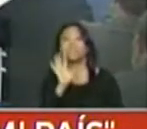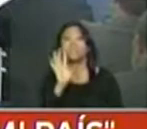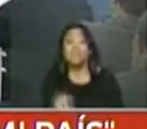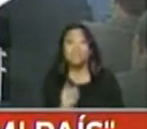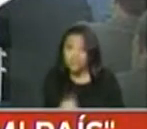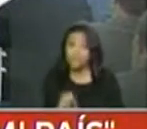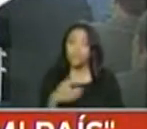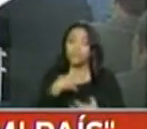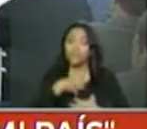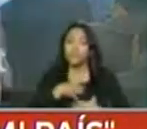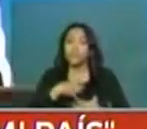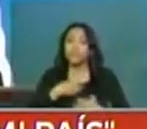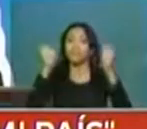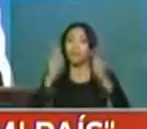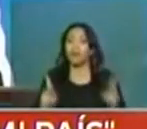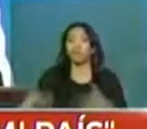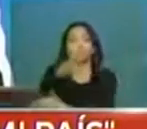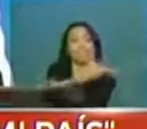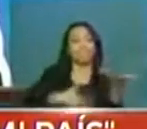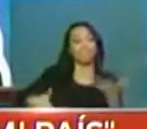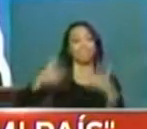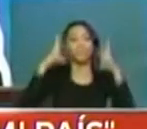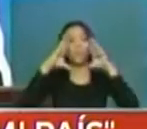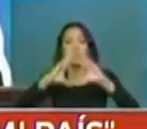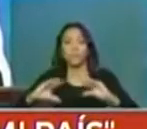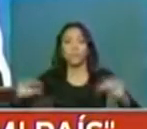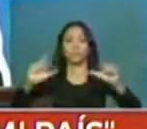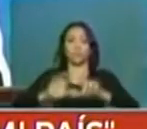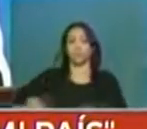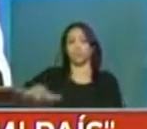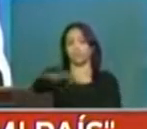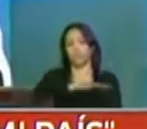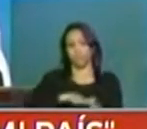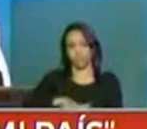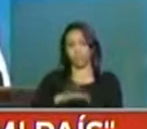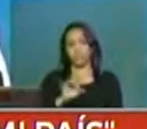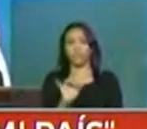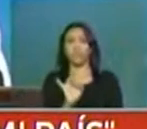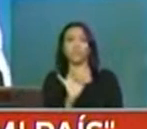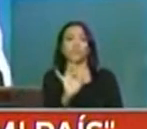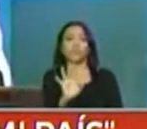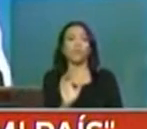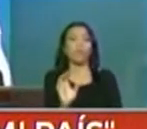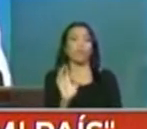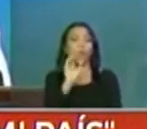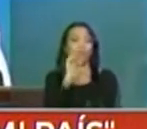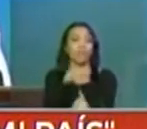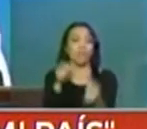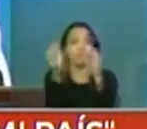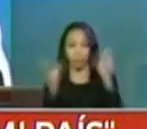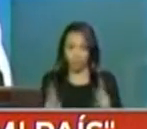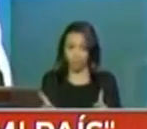Esto debe dar lugar a la tranquilidad que conduce no solamente a la paz